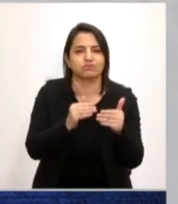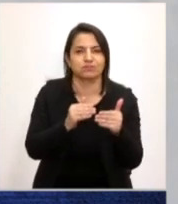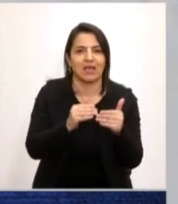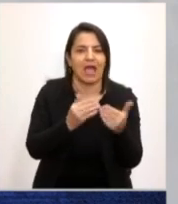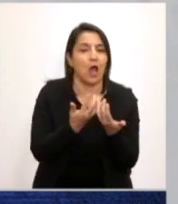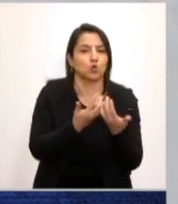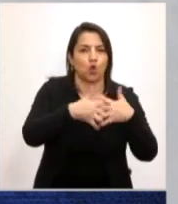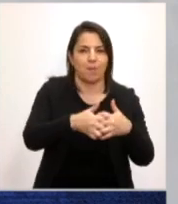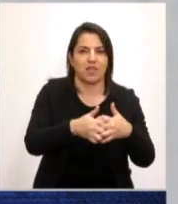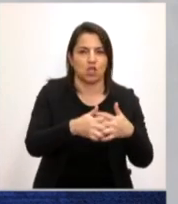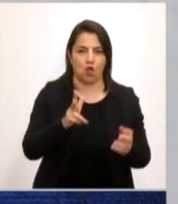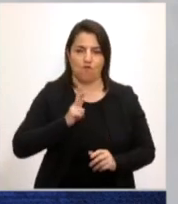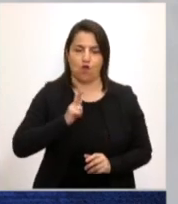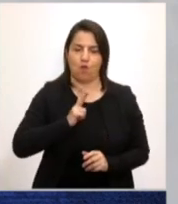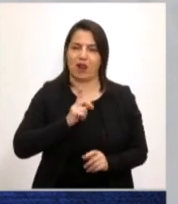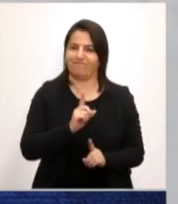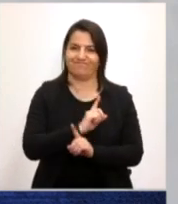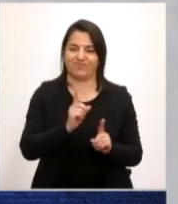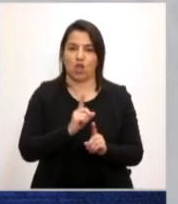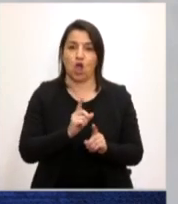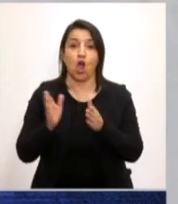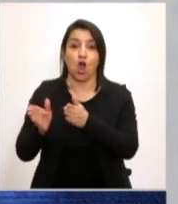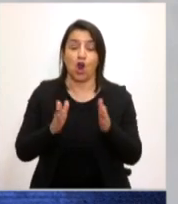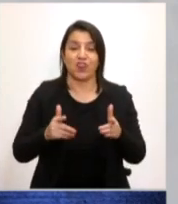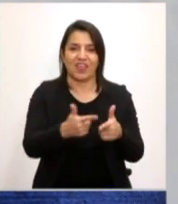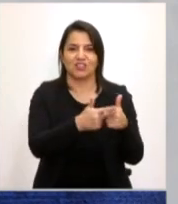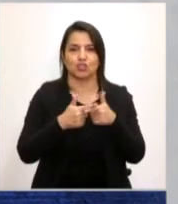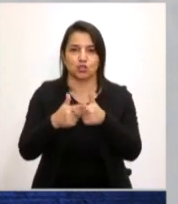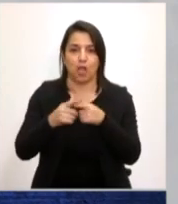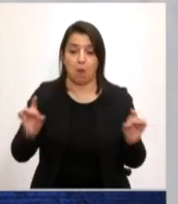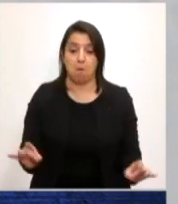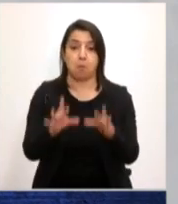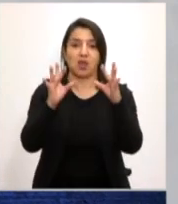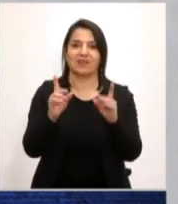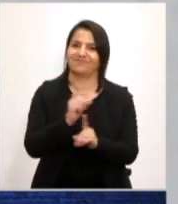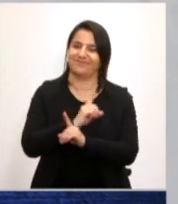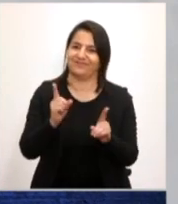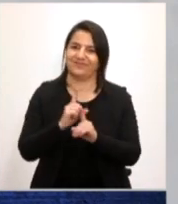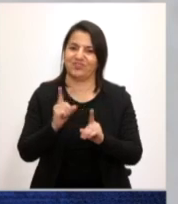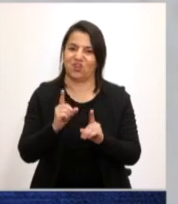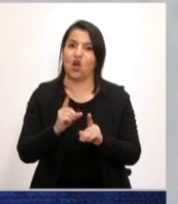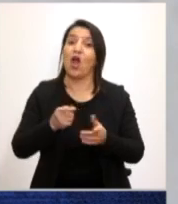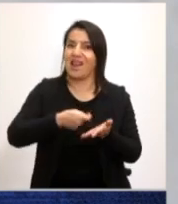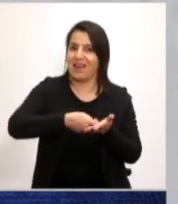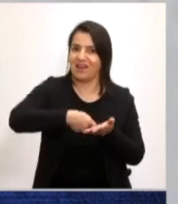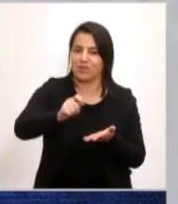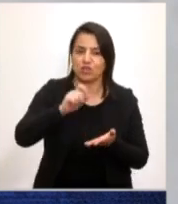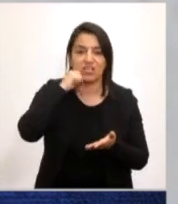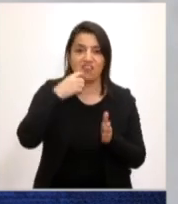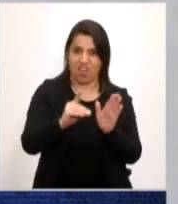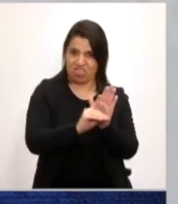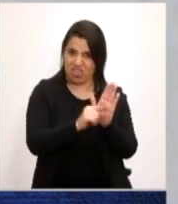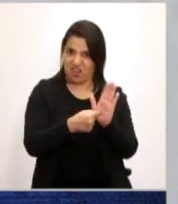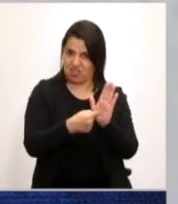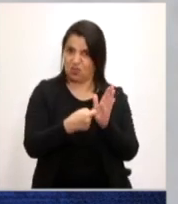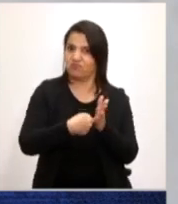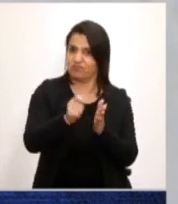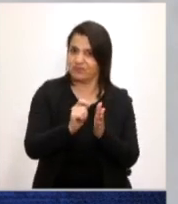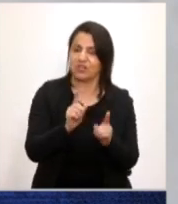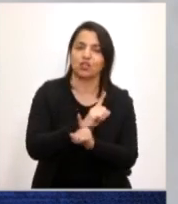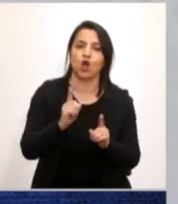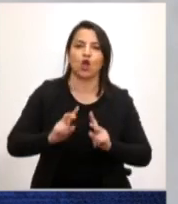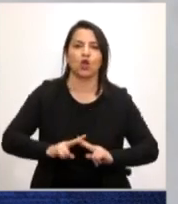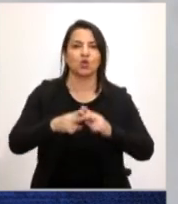ni meramente formal. El orden social no brota de la nada y la legitimidad no se determina por decreto. Son construcciones